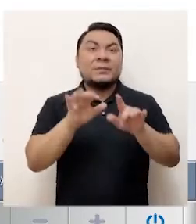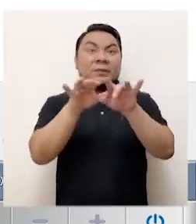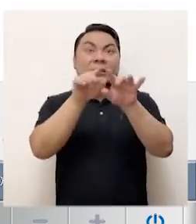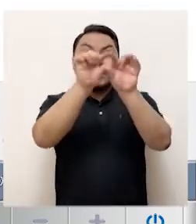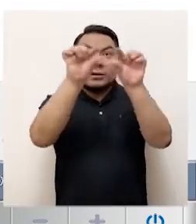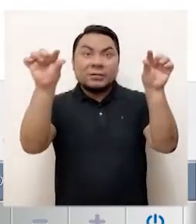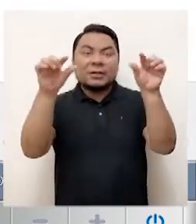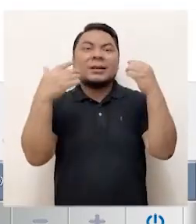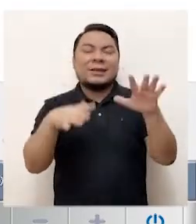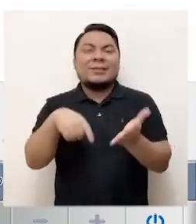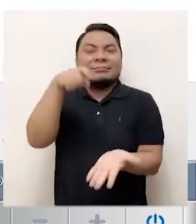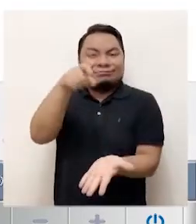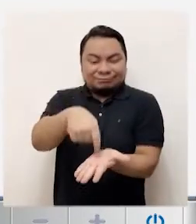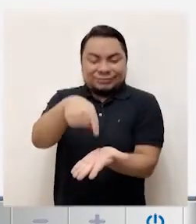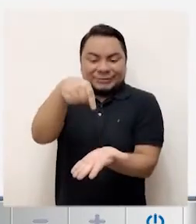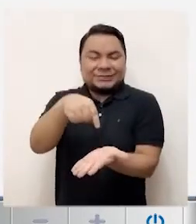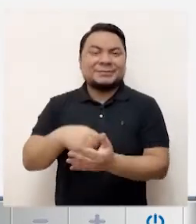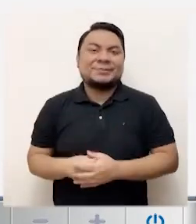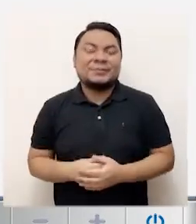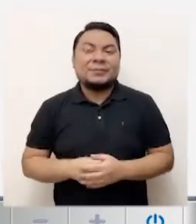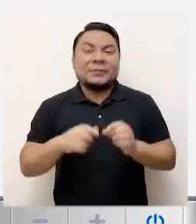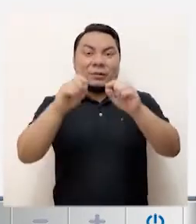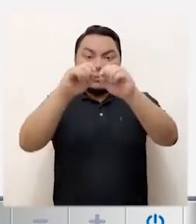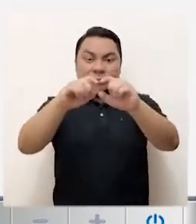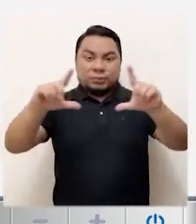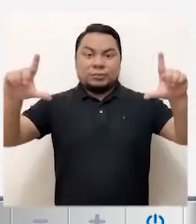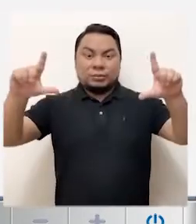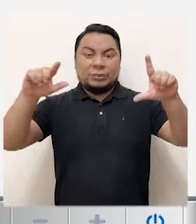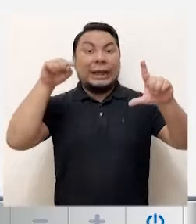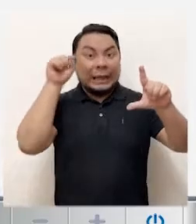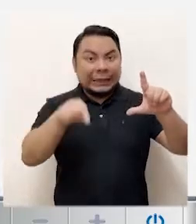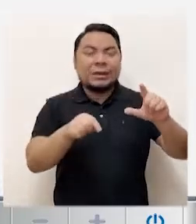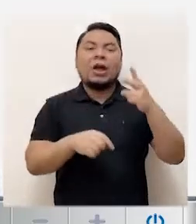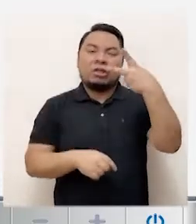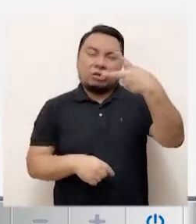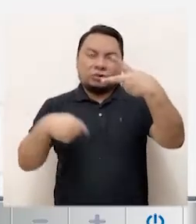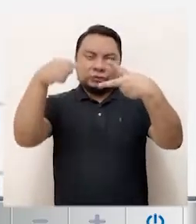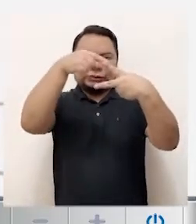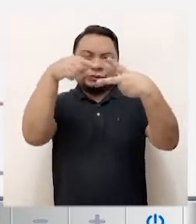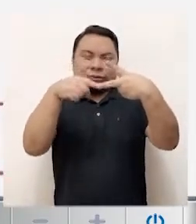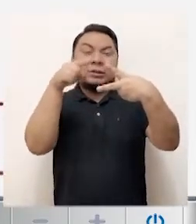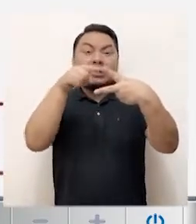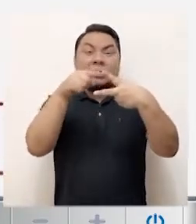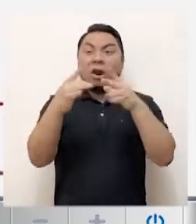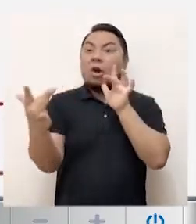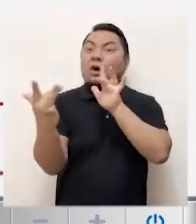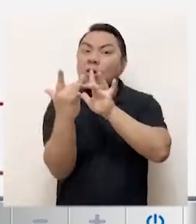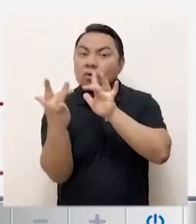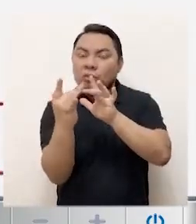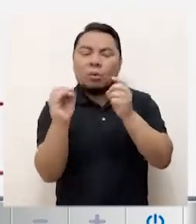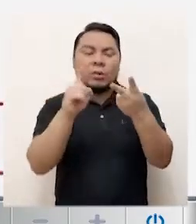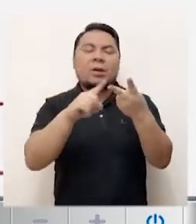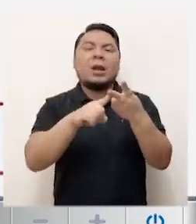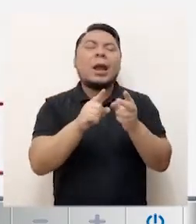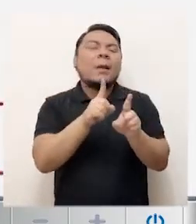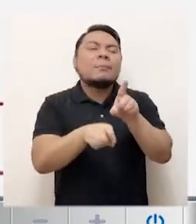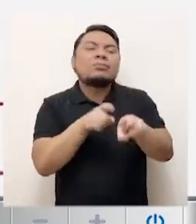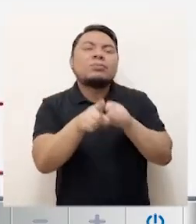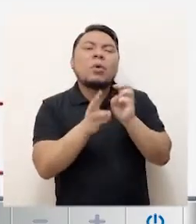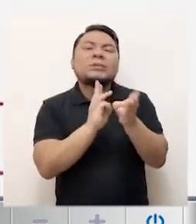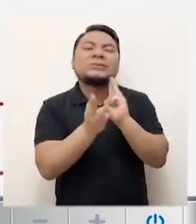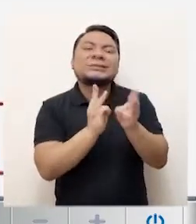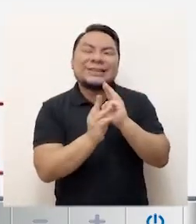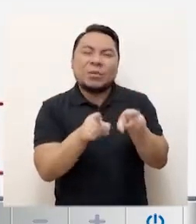www.onp.gob.pe y teclee Enter. Ahí usted encontrará dos opciones, Contáctenos y Chat de